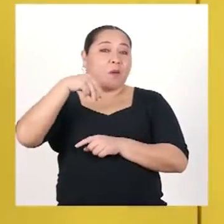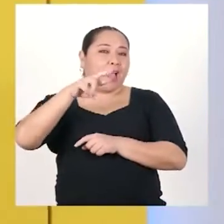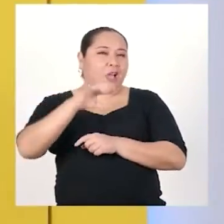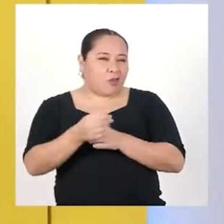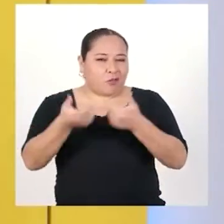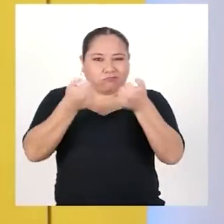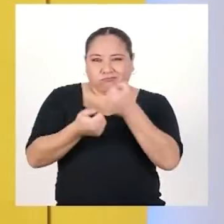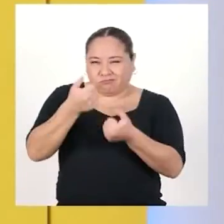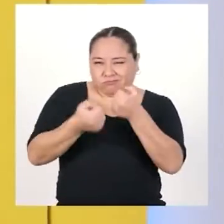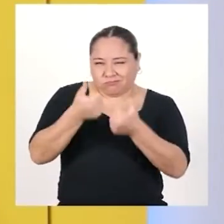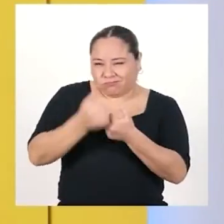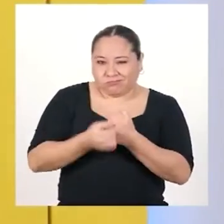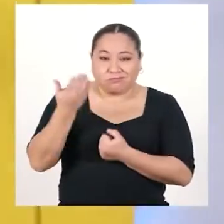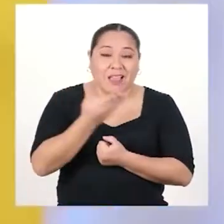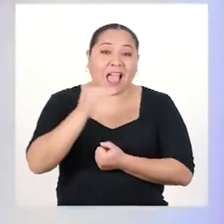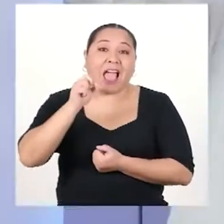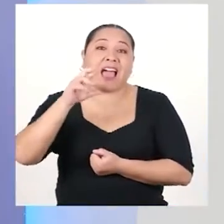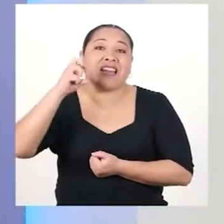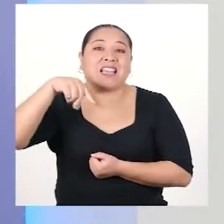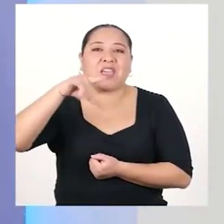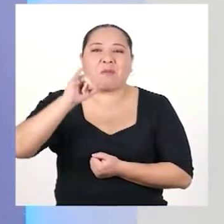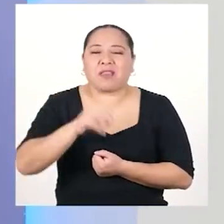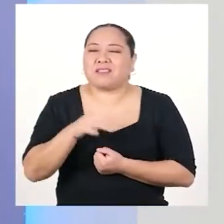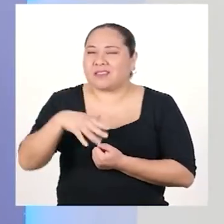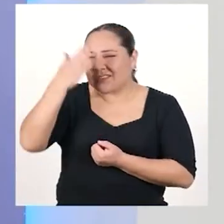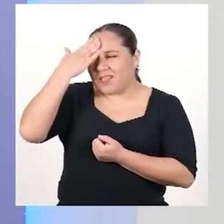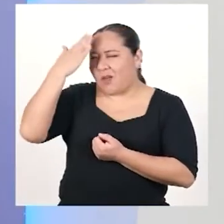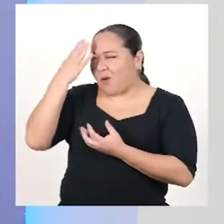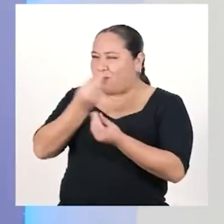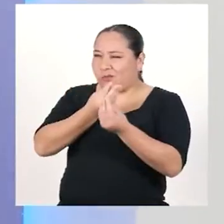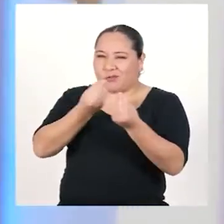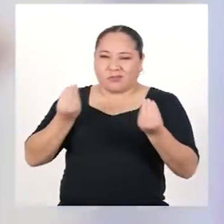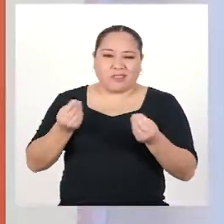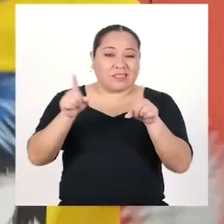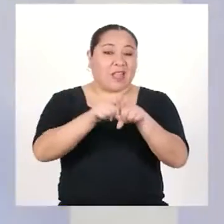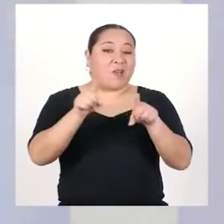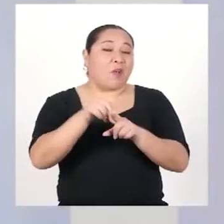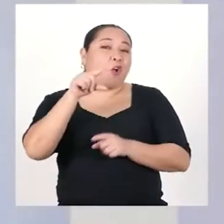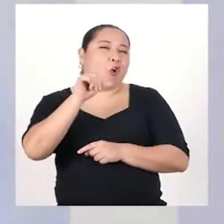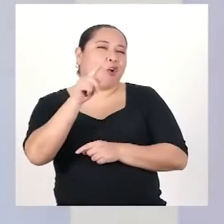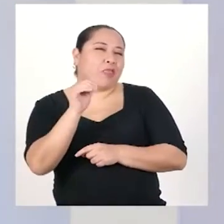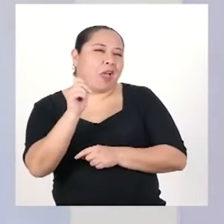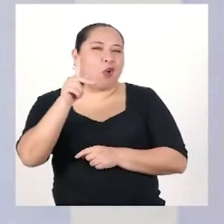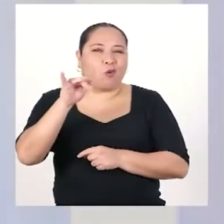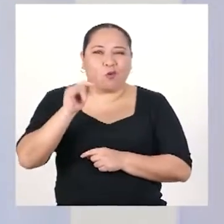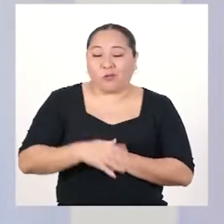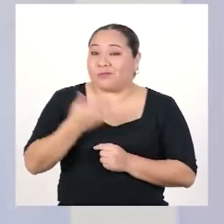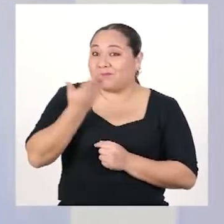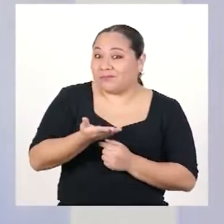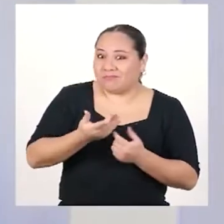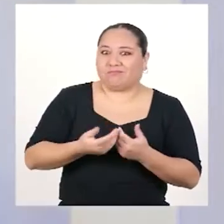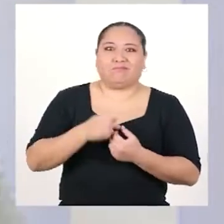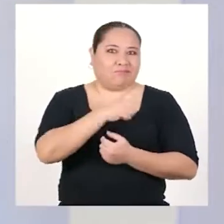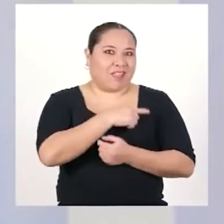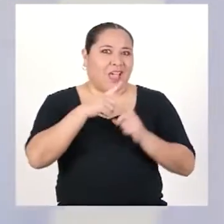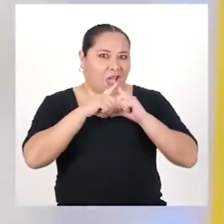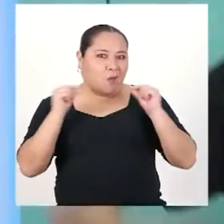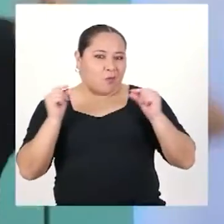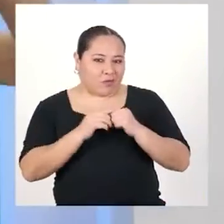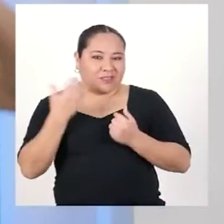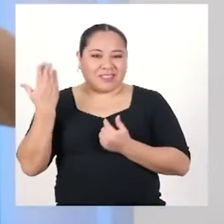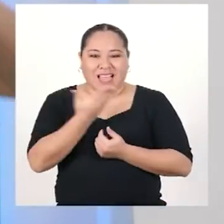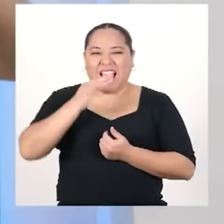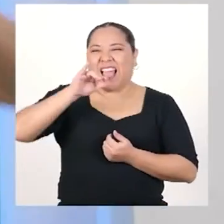Mario el gamer. Y Arquímedes, el señor sabelo todo. También es Gotaku, el honorable japonés y